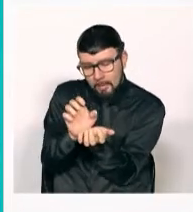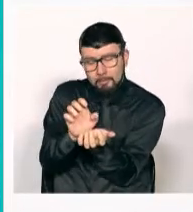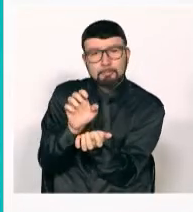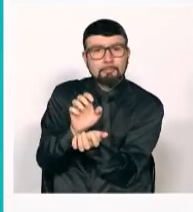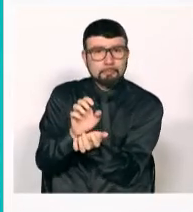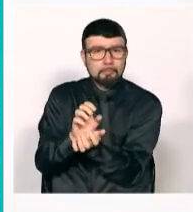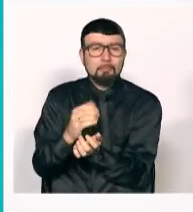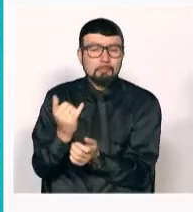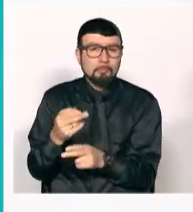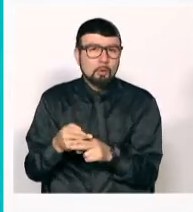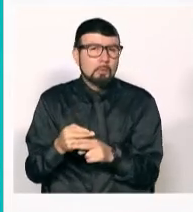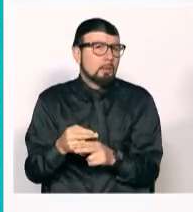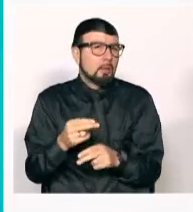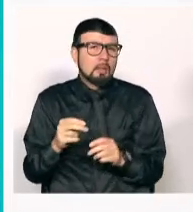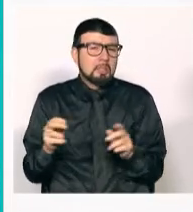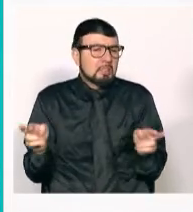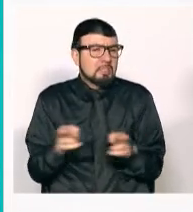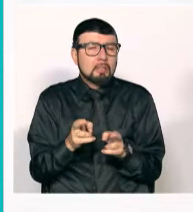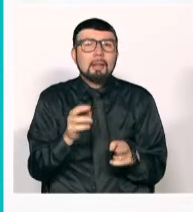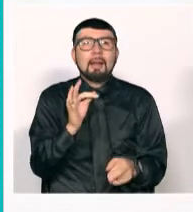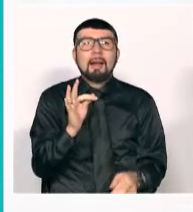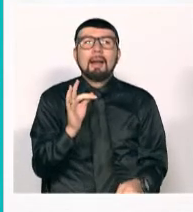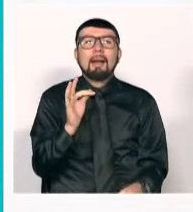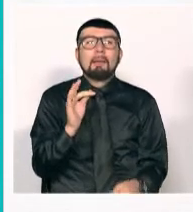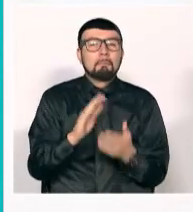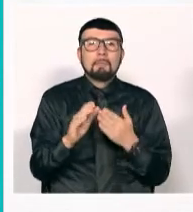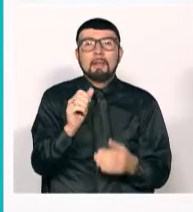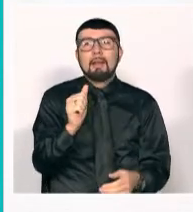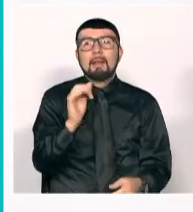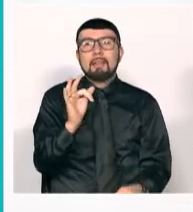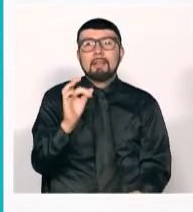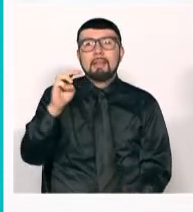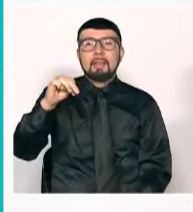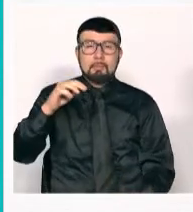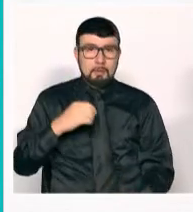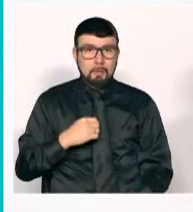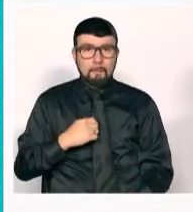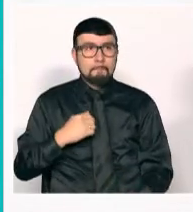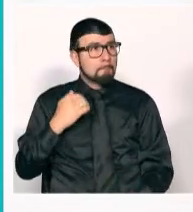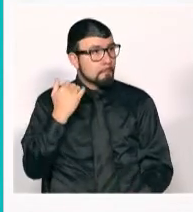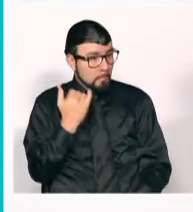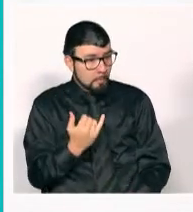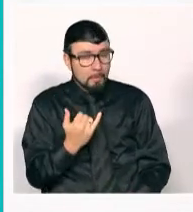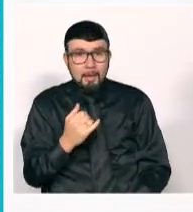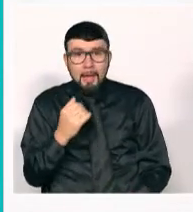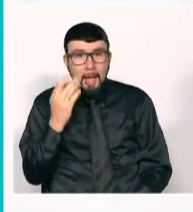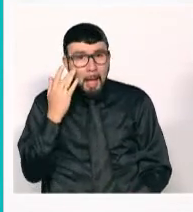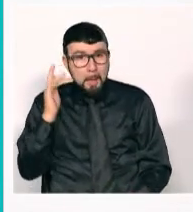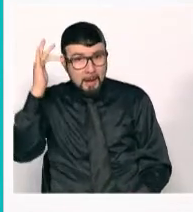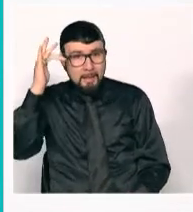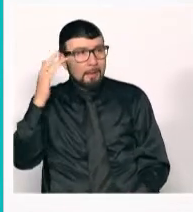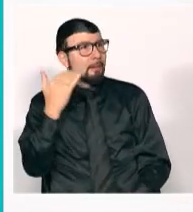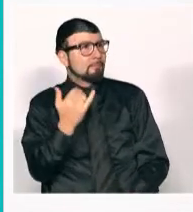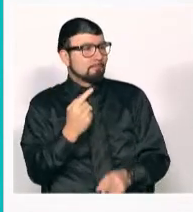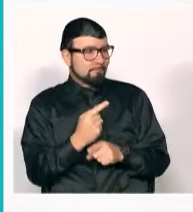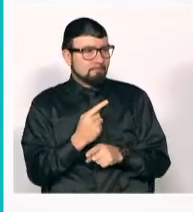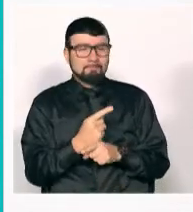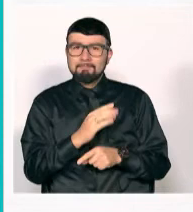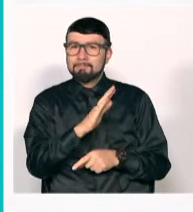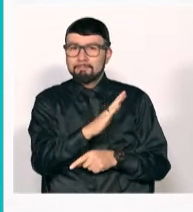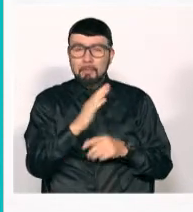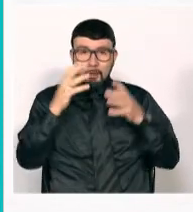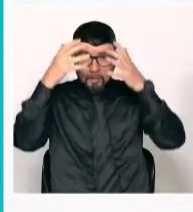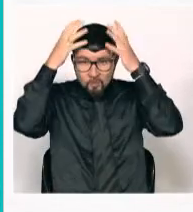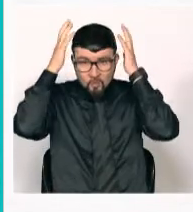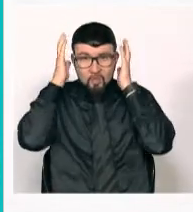llama ATM. ¿Es la amarillita? Es la amarillita y la grisecita es el hueso temporal. Perfecto. Cuando nosotros realizamos